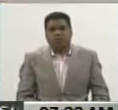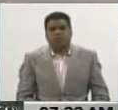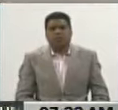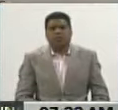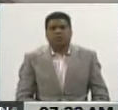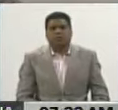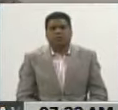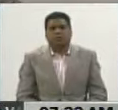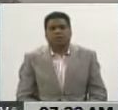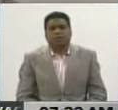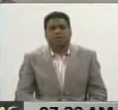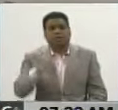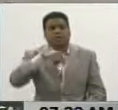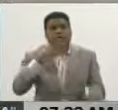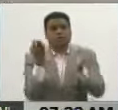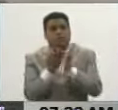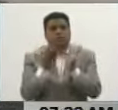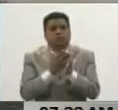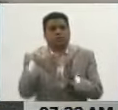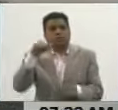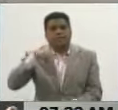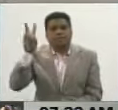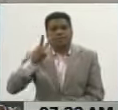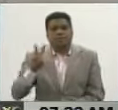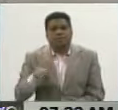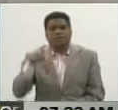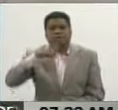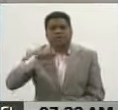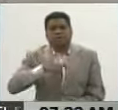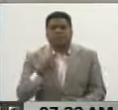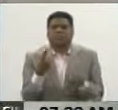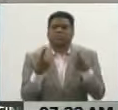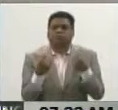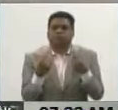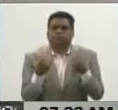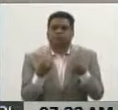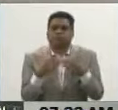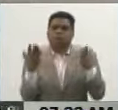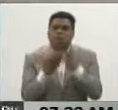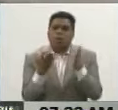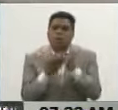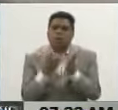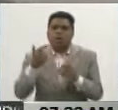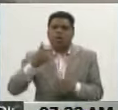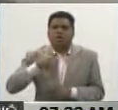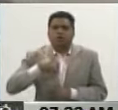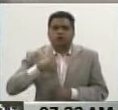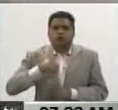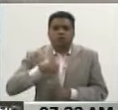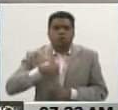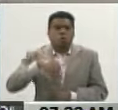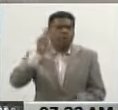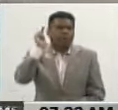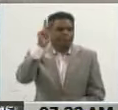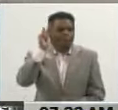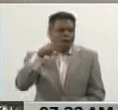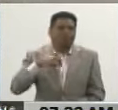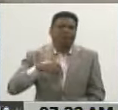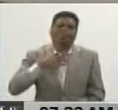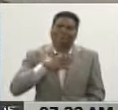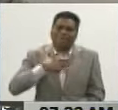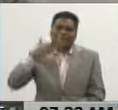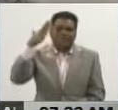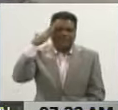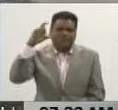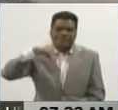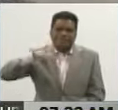invito. La educación en Venezuela pienso que necesita más recursos, sobre todo las escuelas. Soy docente y sé las necesidades que hay